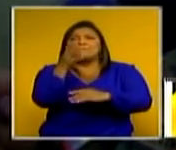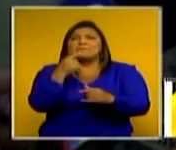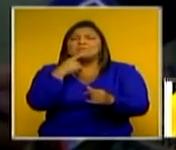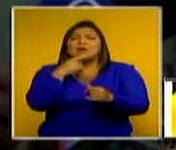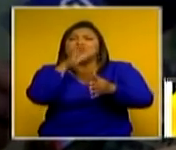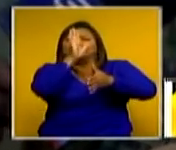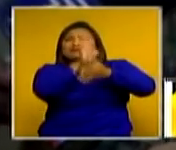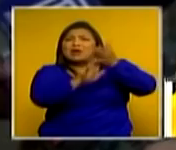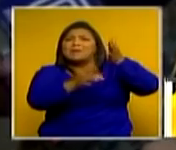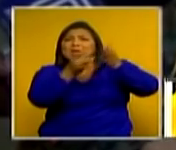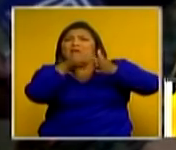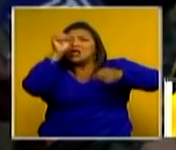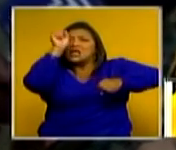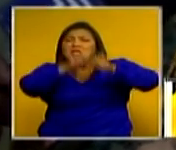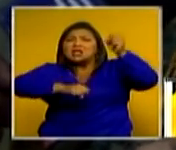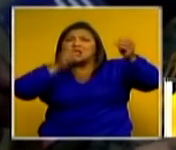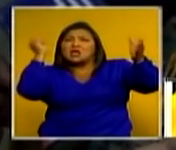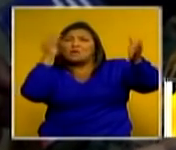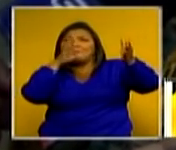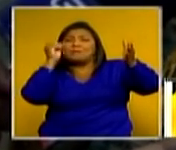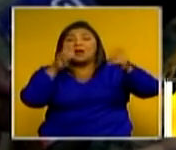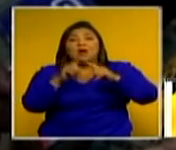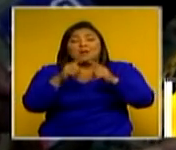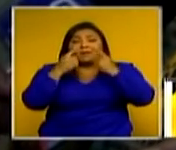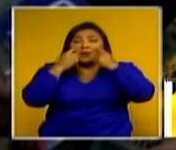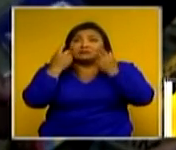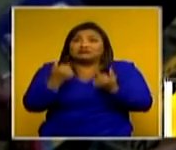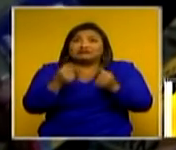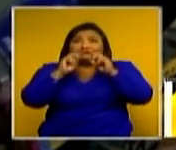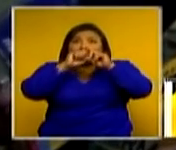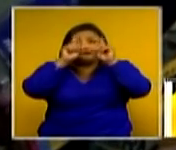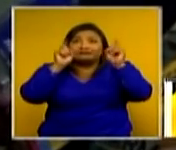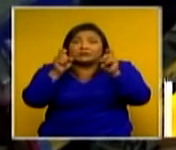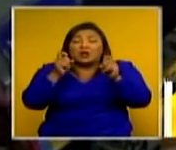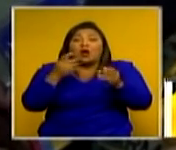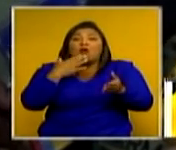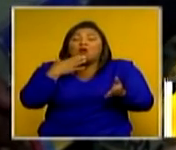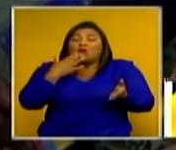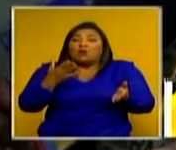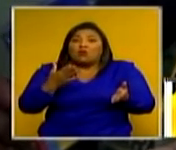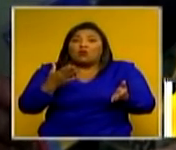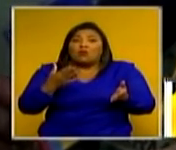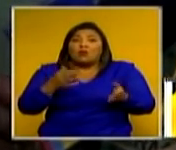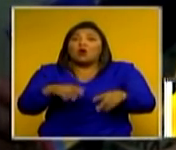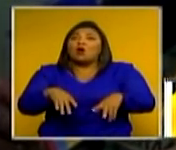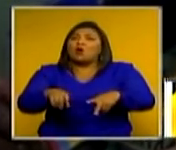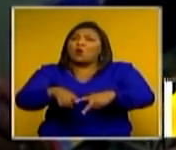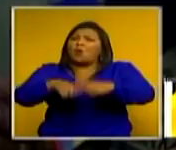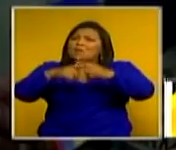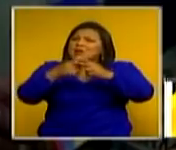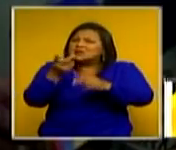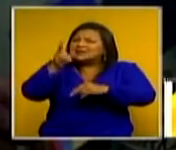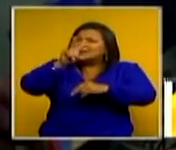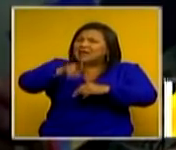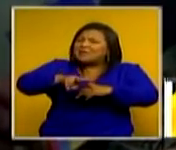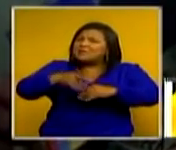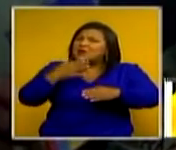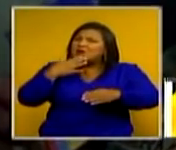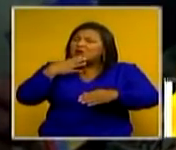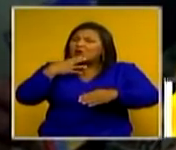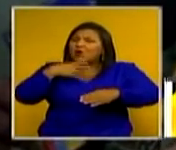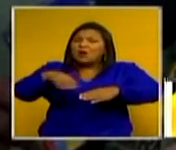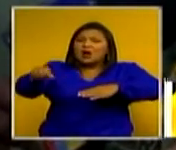cristales y estamos visualizando este momento que inclusive están procediendo ya a romper los de los vidrios de los